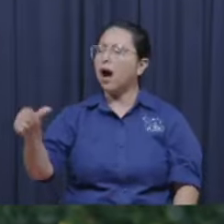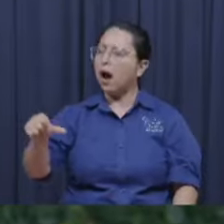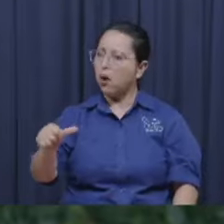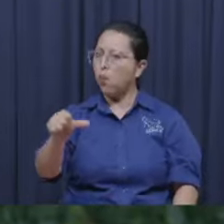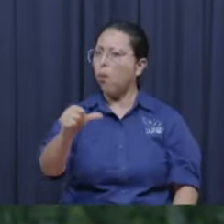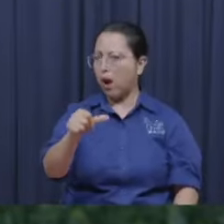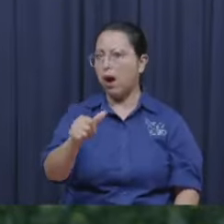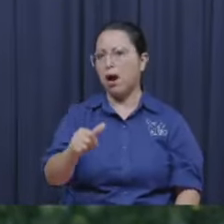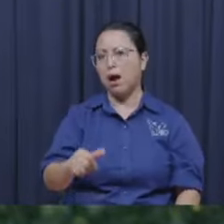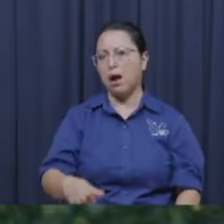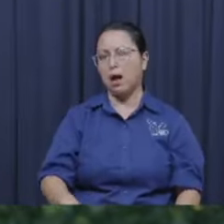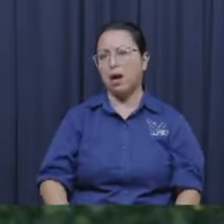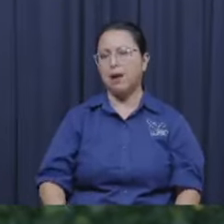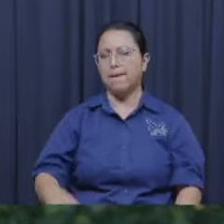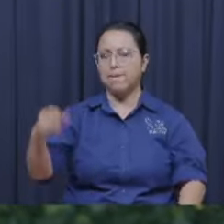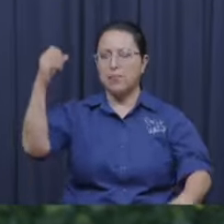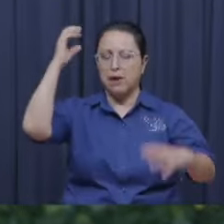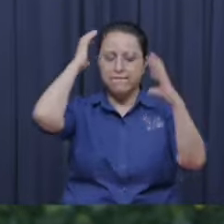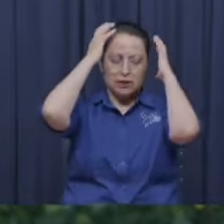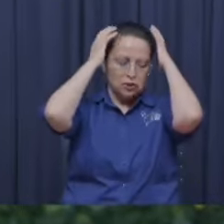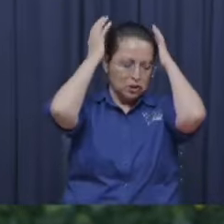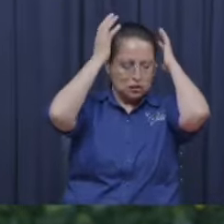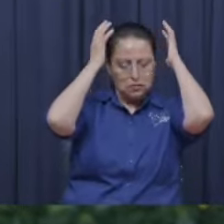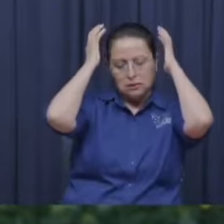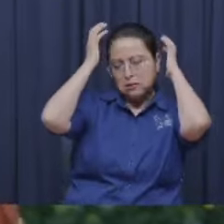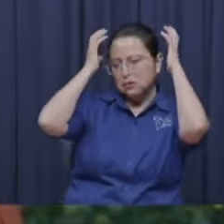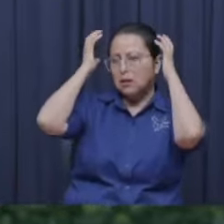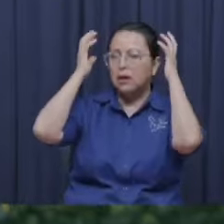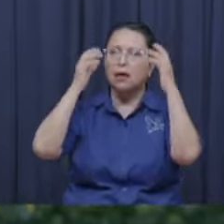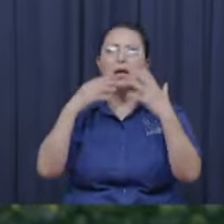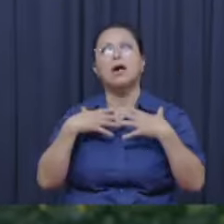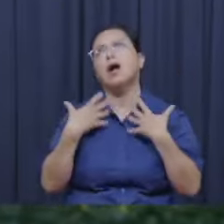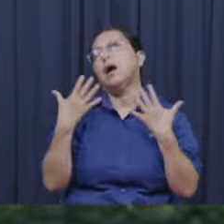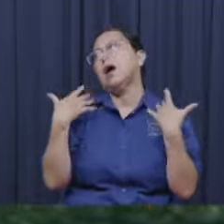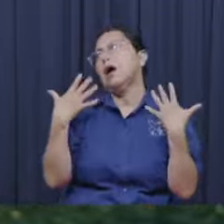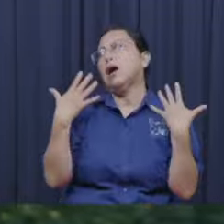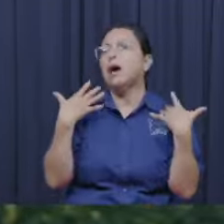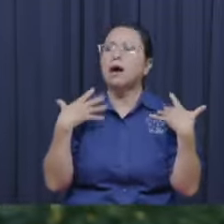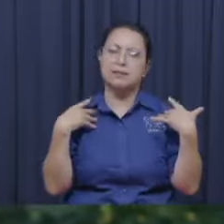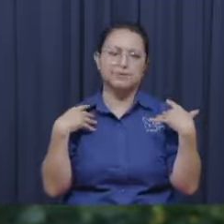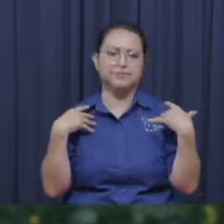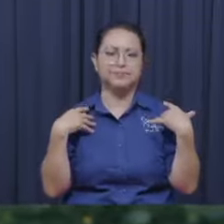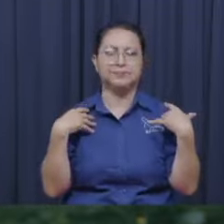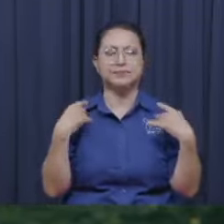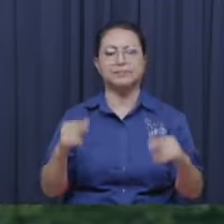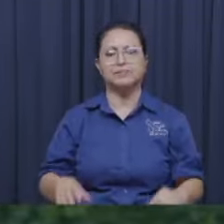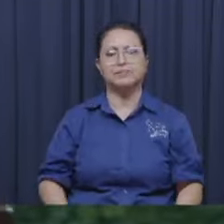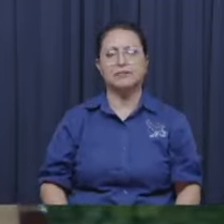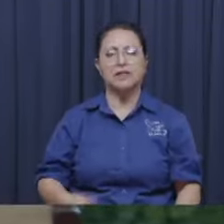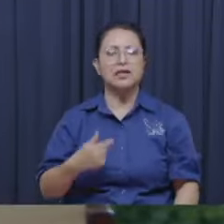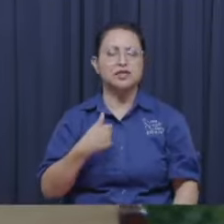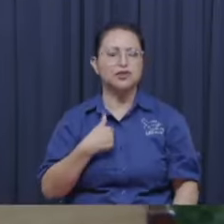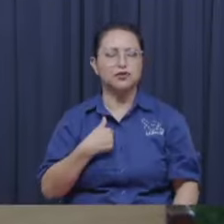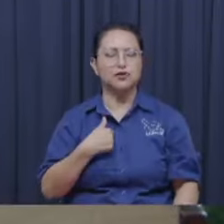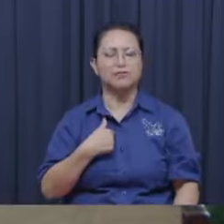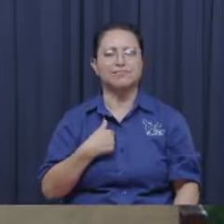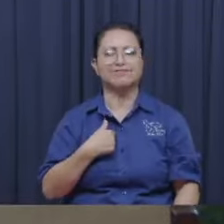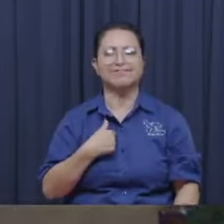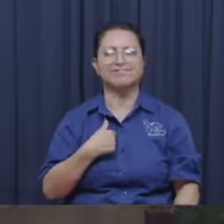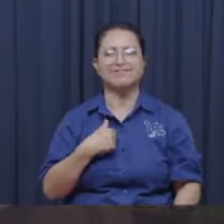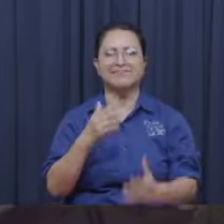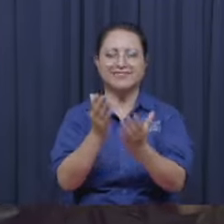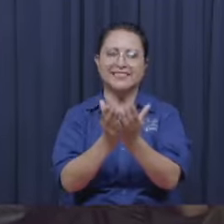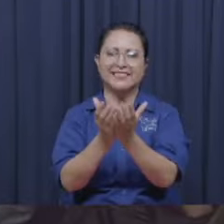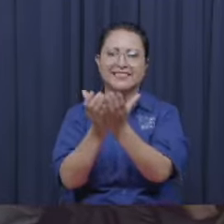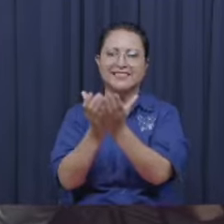fin. Además que el agua fría es saludable. Yo hice un estudio y lo estudié